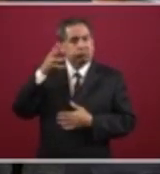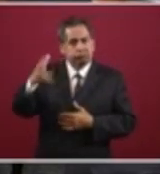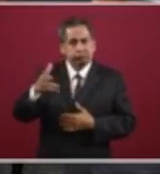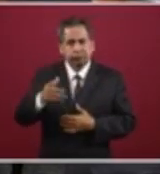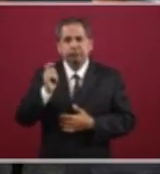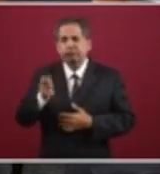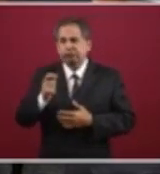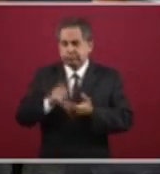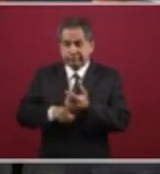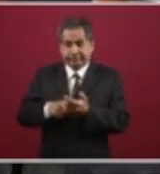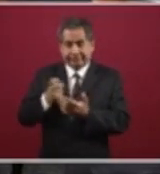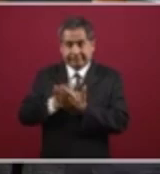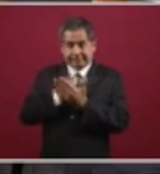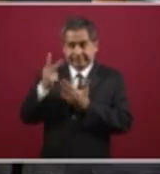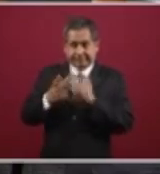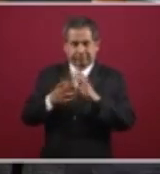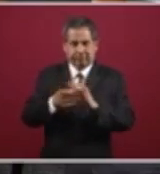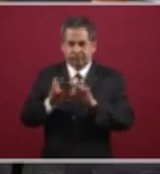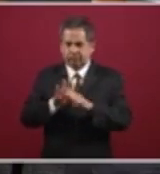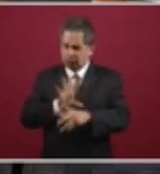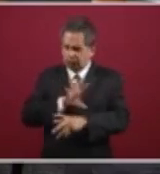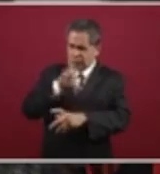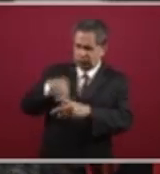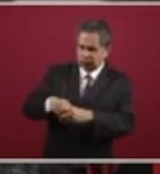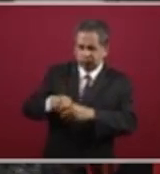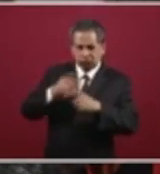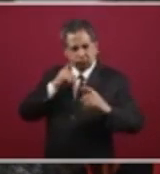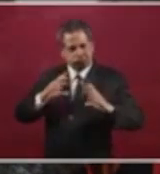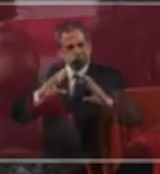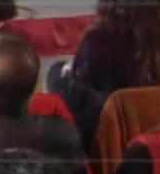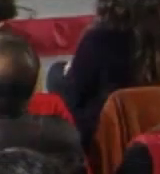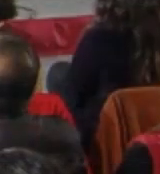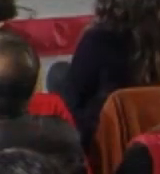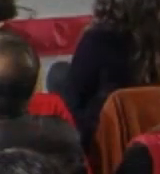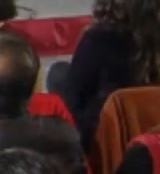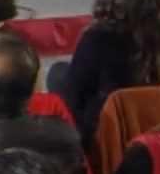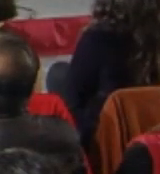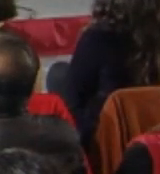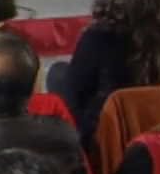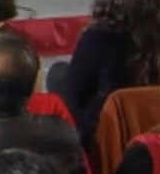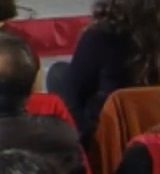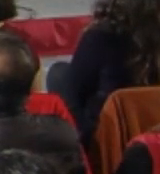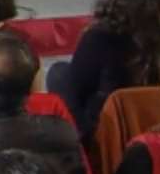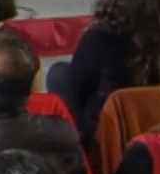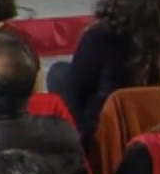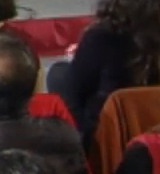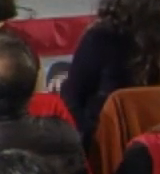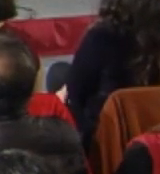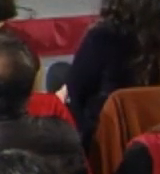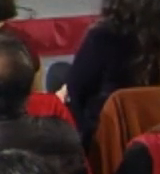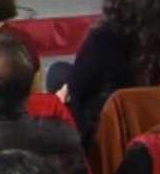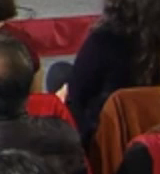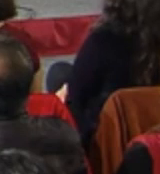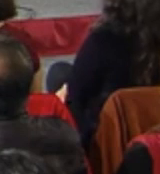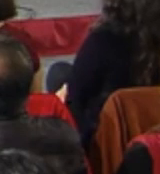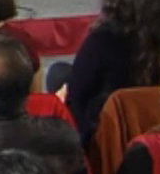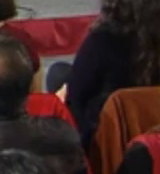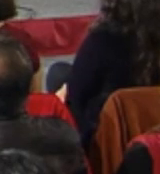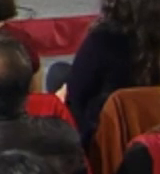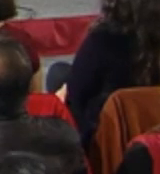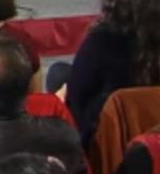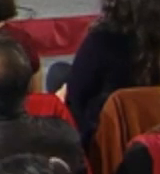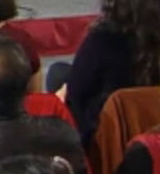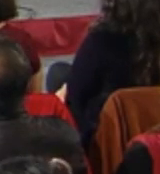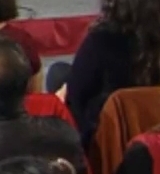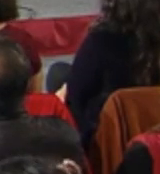los programas de inclusión y capacitación laboral más grandes del mundo. También existe